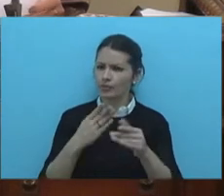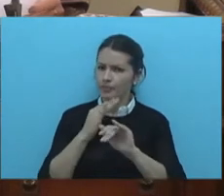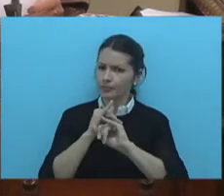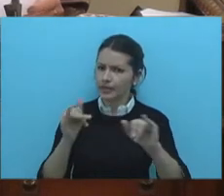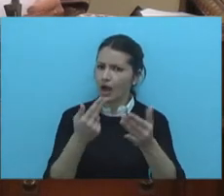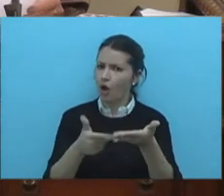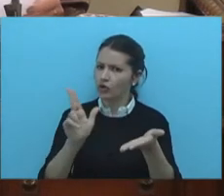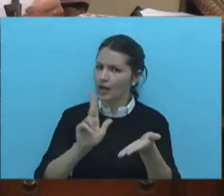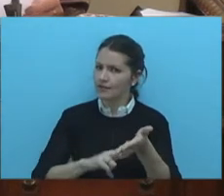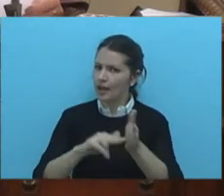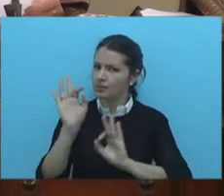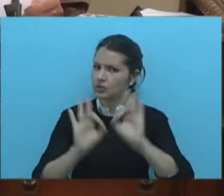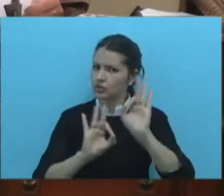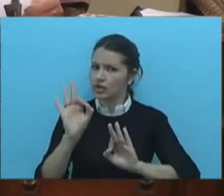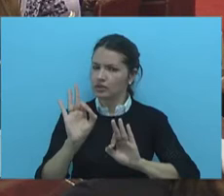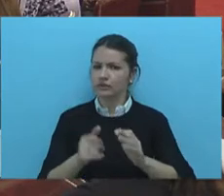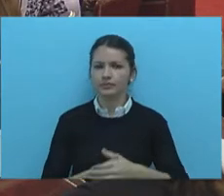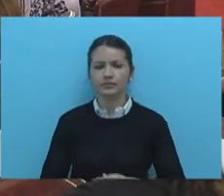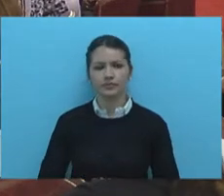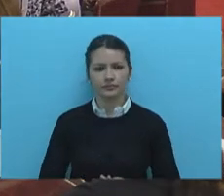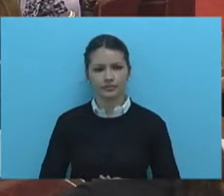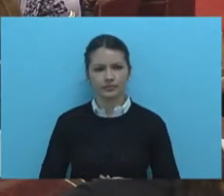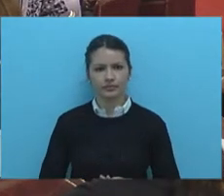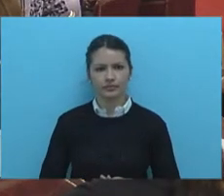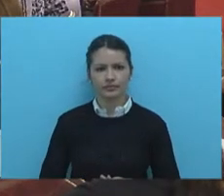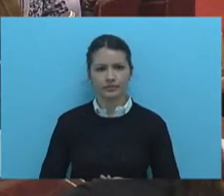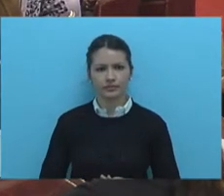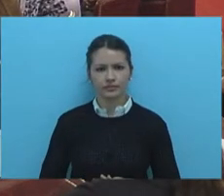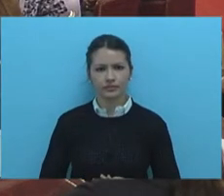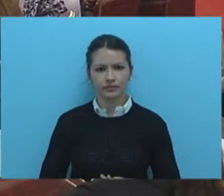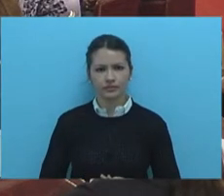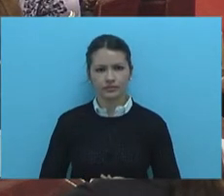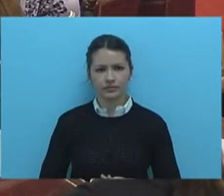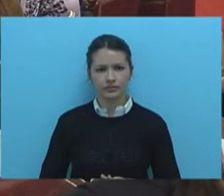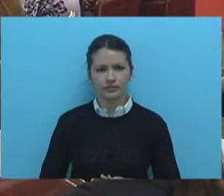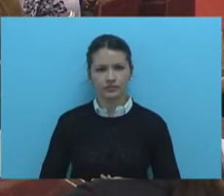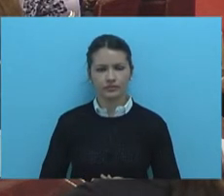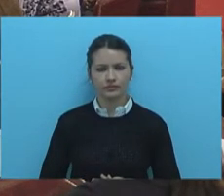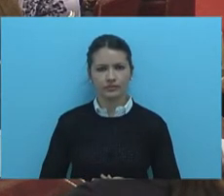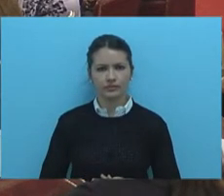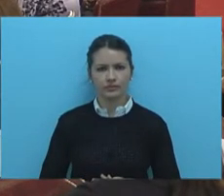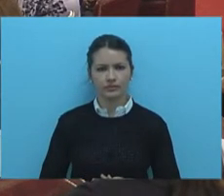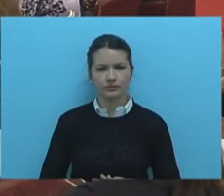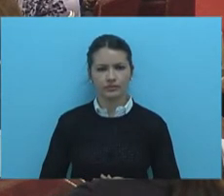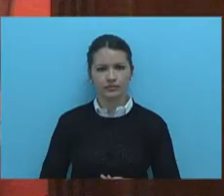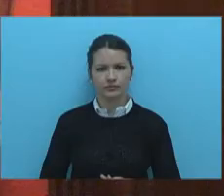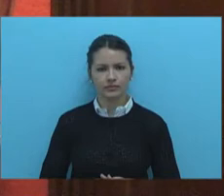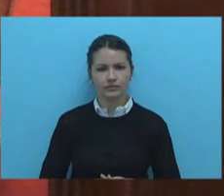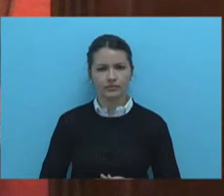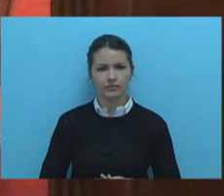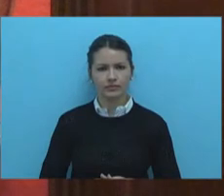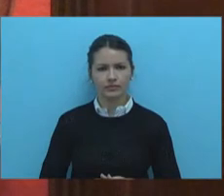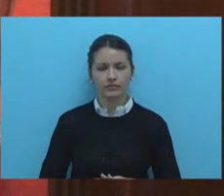proyecto. Lo que yo explico es que lo que sería toda la zona sur de Rosario, que hay bastantes